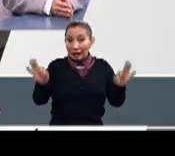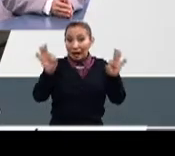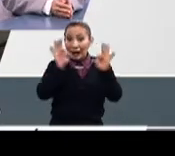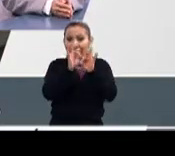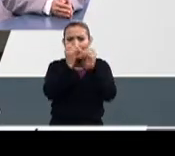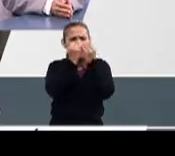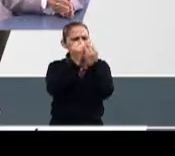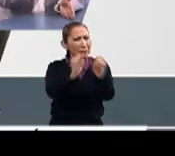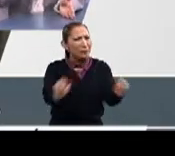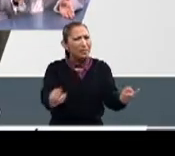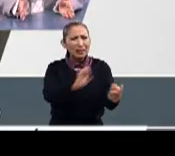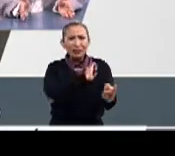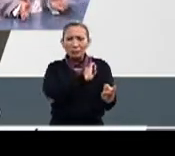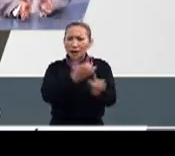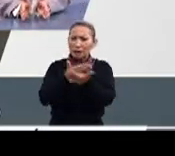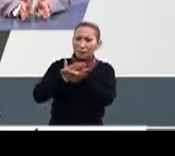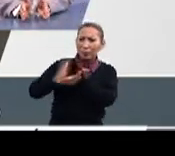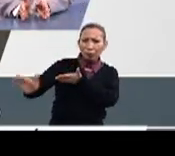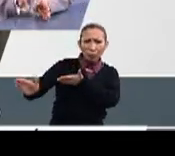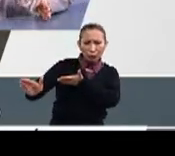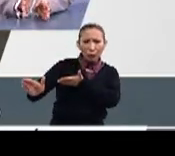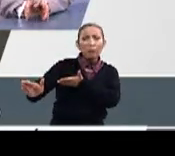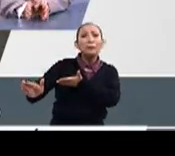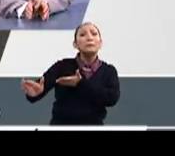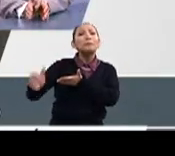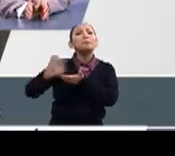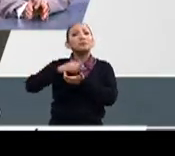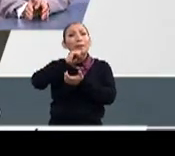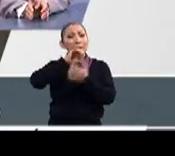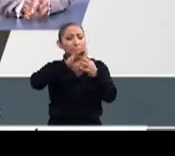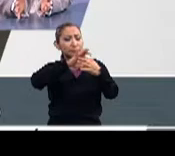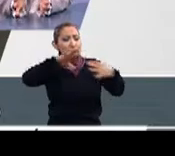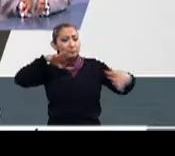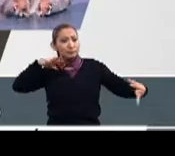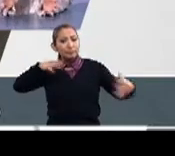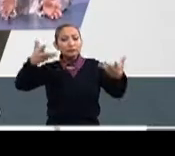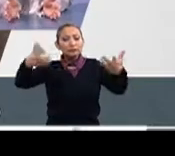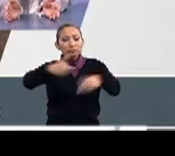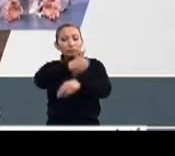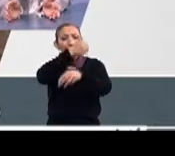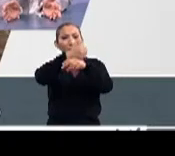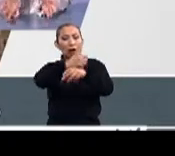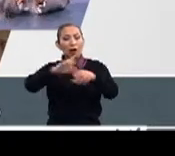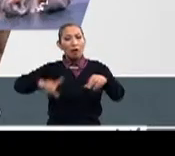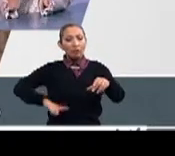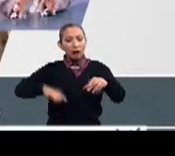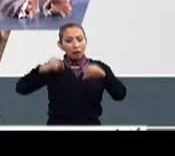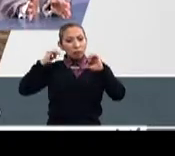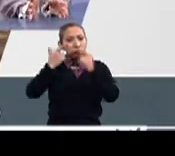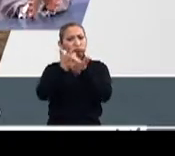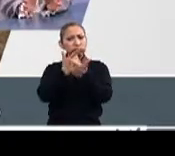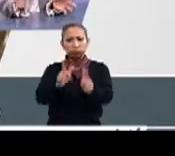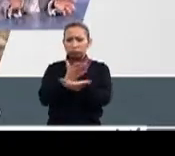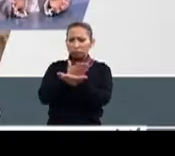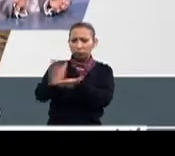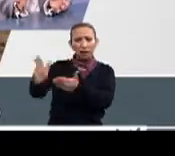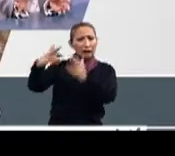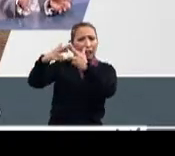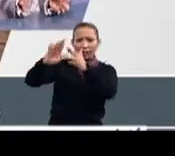la independencia de España como desde luego también la separación y la creación de un Estado laico, ¿no?